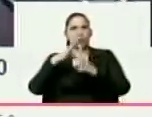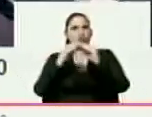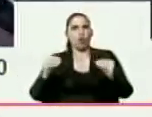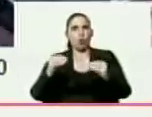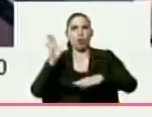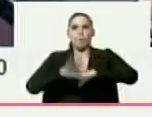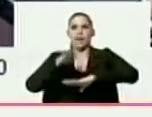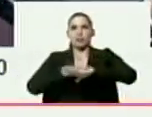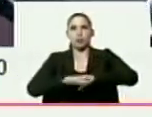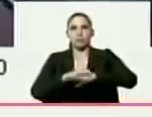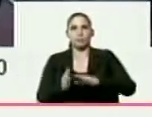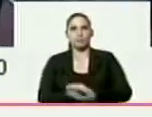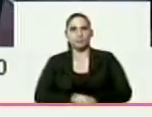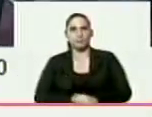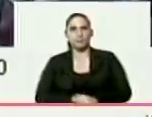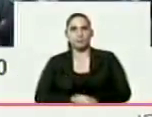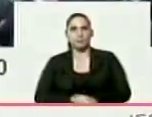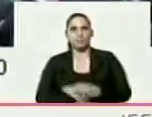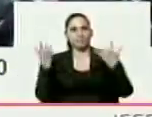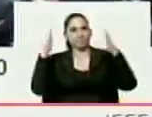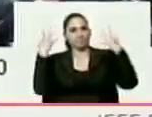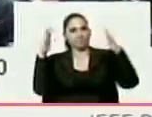aconteció.